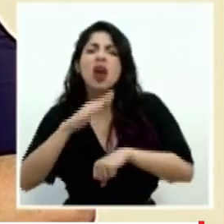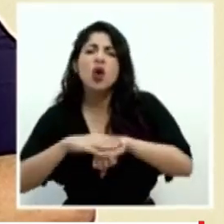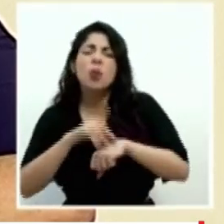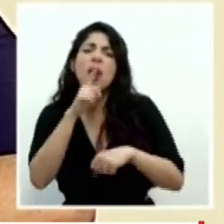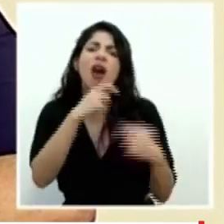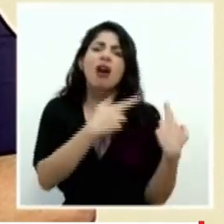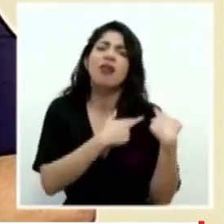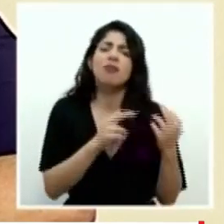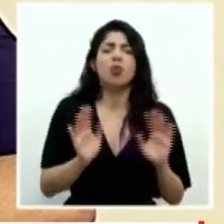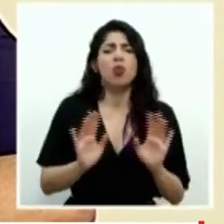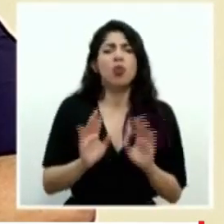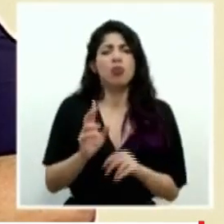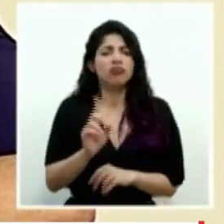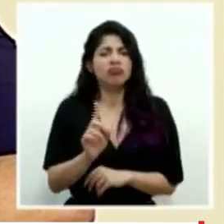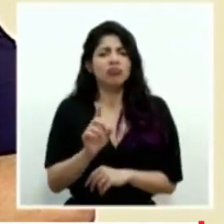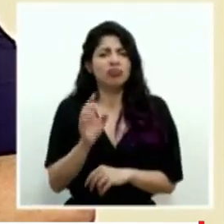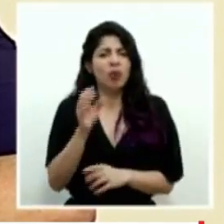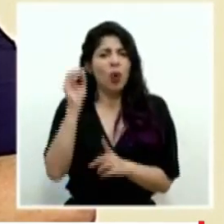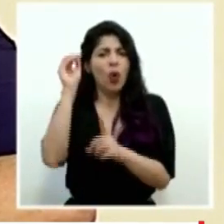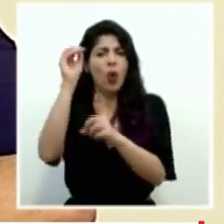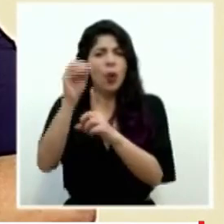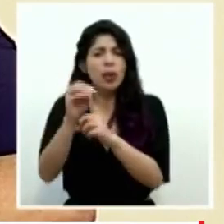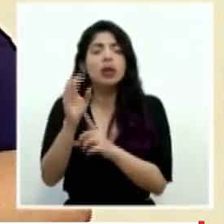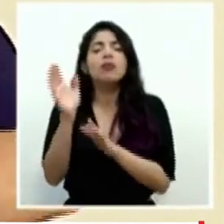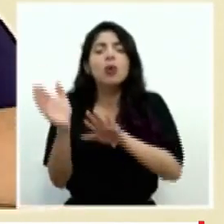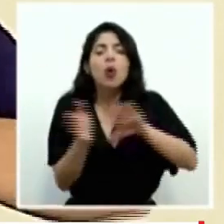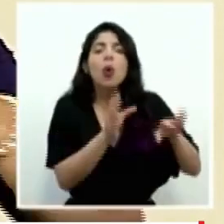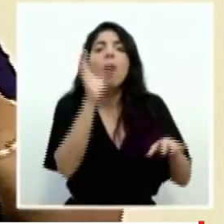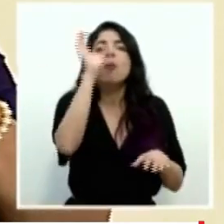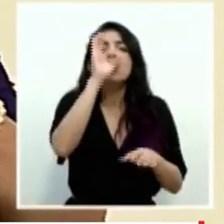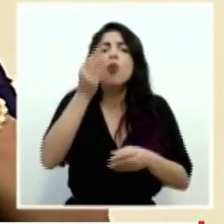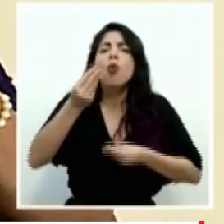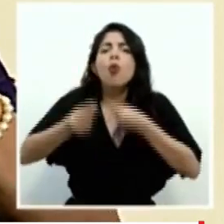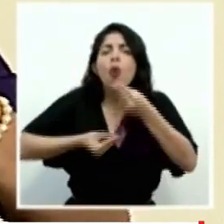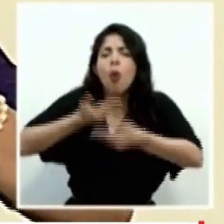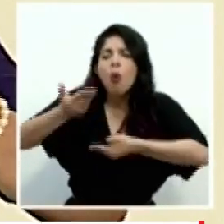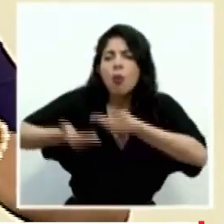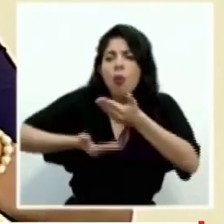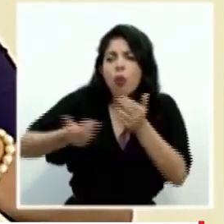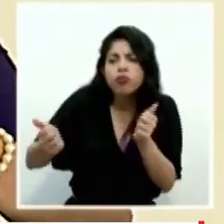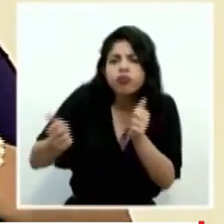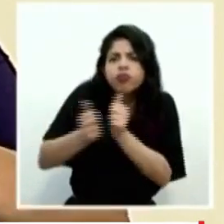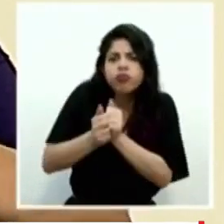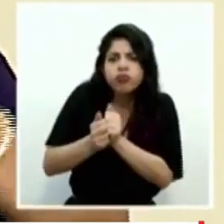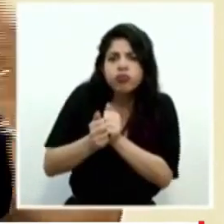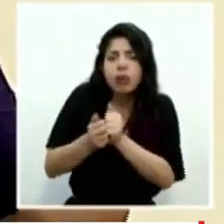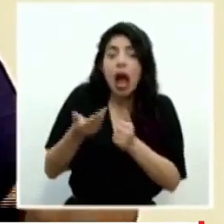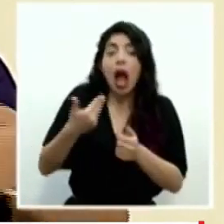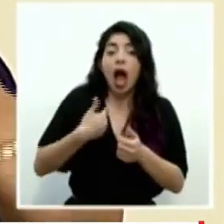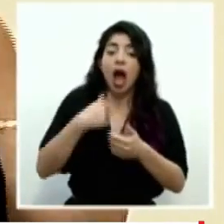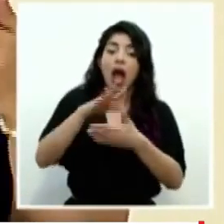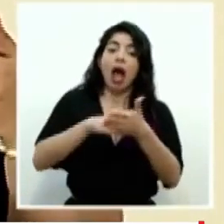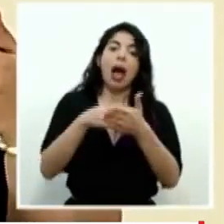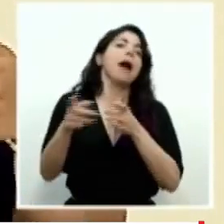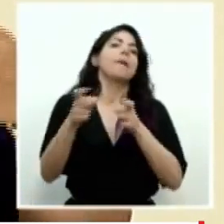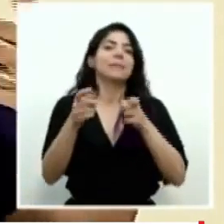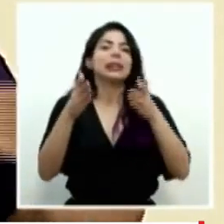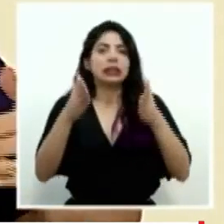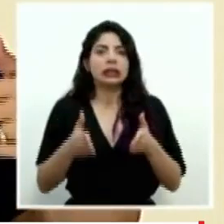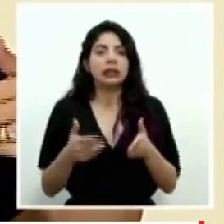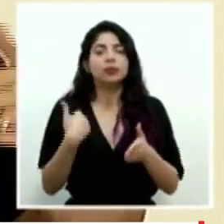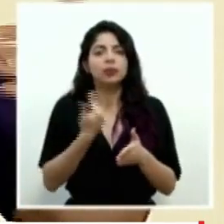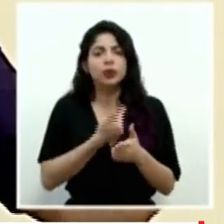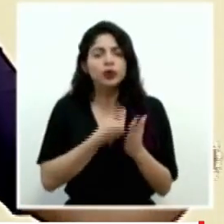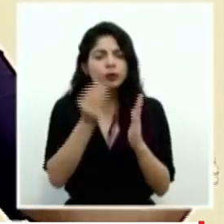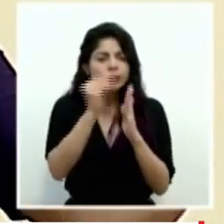ni responsables, sino de visualizar qué podemos hacer de manera conjunta. Hay una agenda que es administrativa, en la cual estamos trabajando en